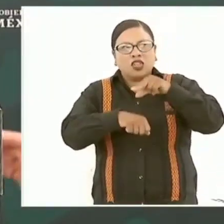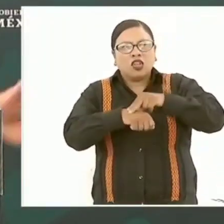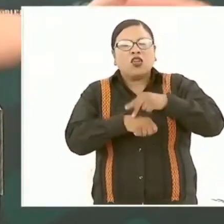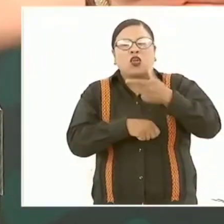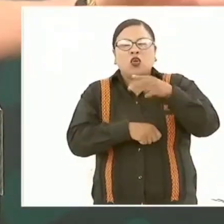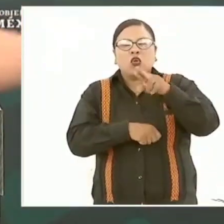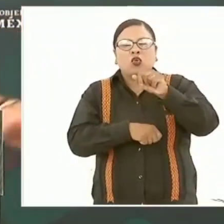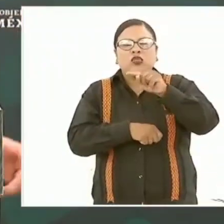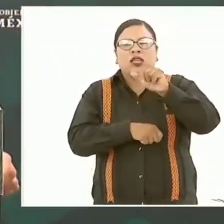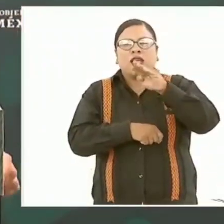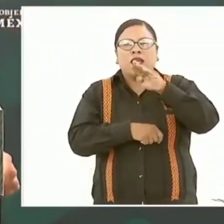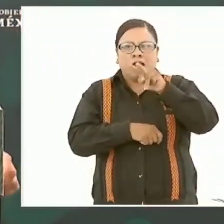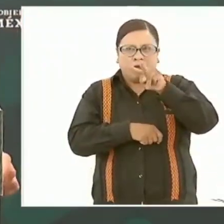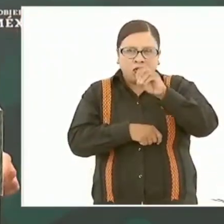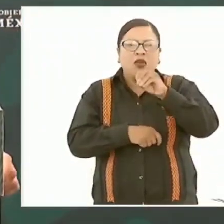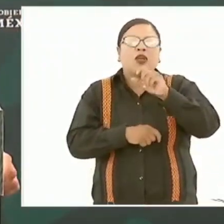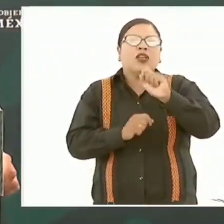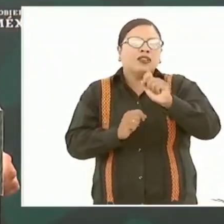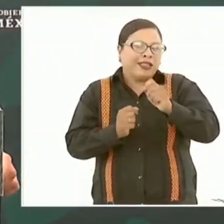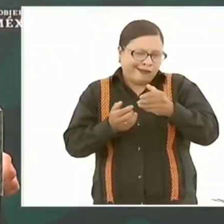Terán, que es de acá,